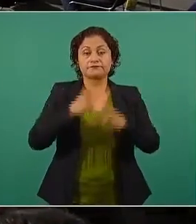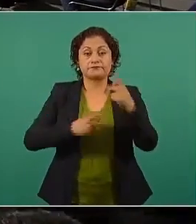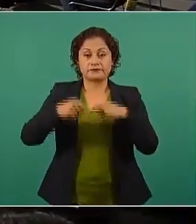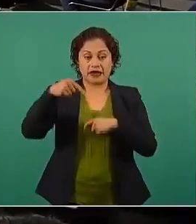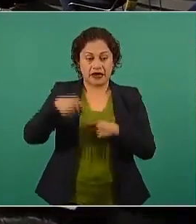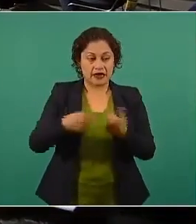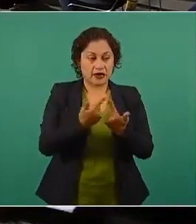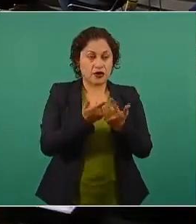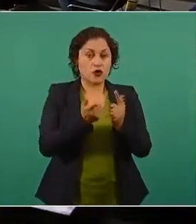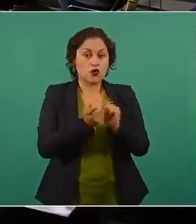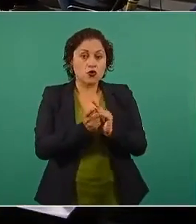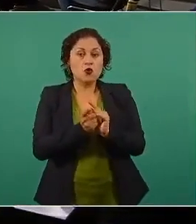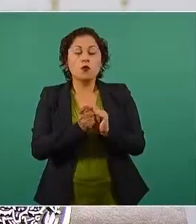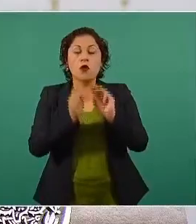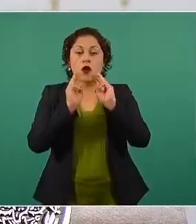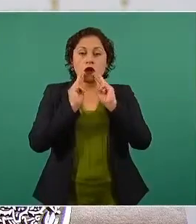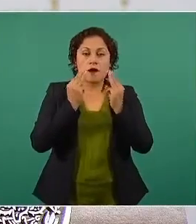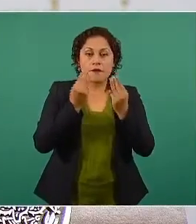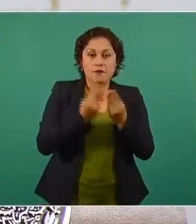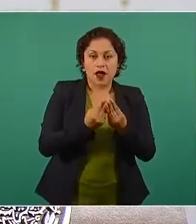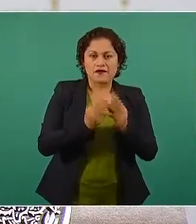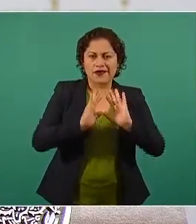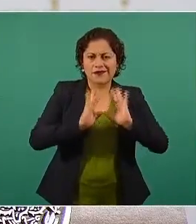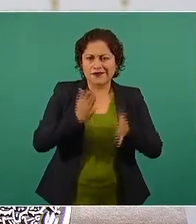tenían toda la información.